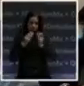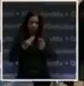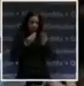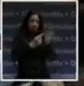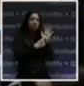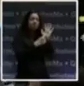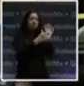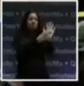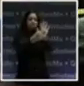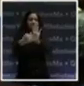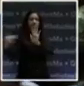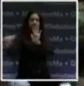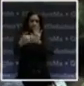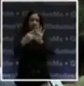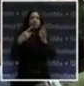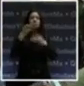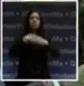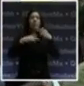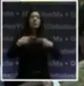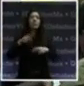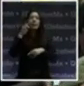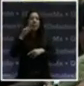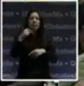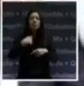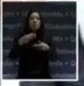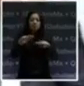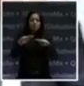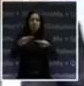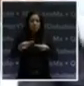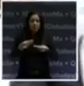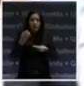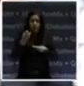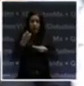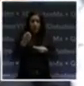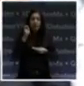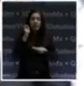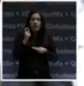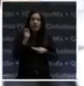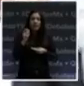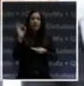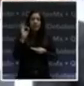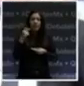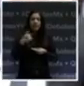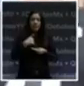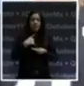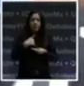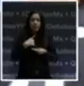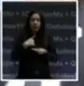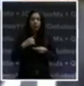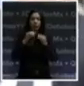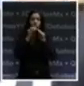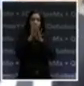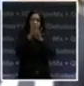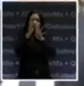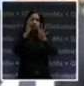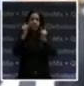pública para que todos sepan qué es lo que estamos recibiendo. Y en esta situación, donde está una cabeza, todos los demás tienen que